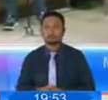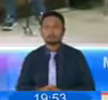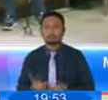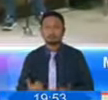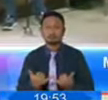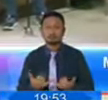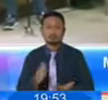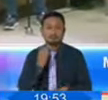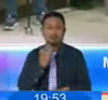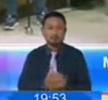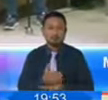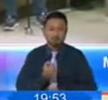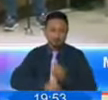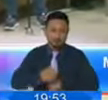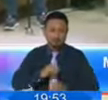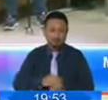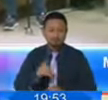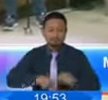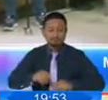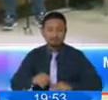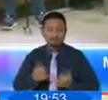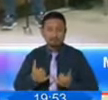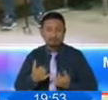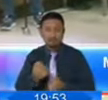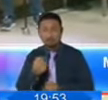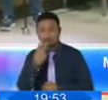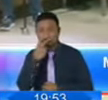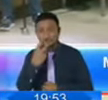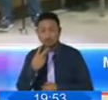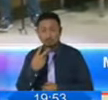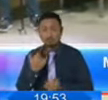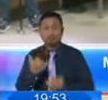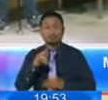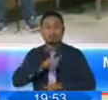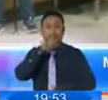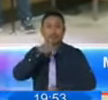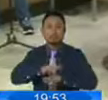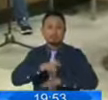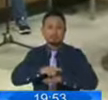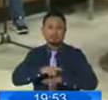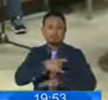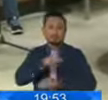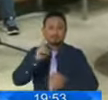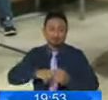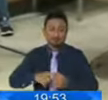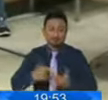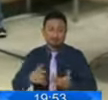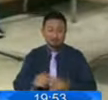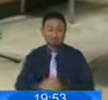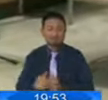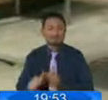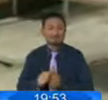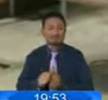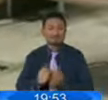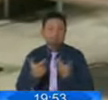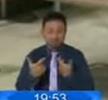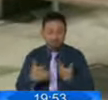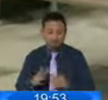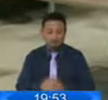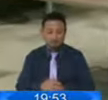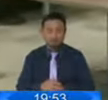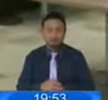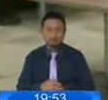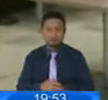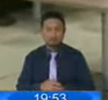Momento de una pausa comercial, amigos televidentes. Tenemos imágenes en vivo desde el aeropuerto Mariscal Sucre de Quito, a pocos minutos ya de que